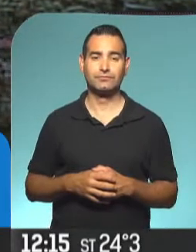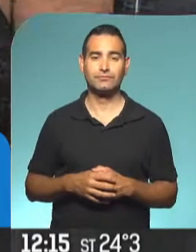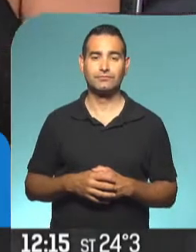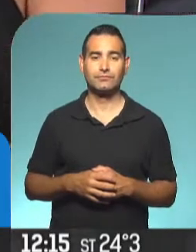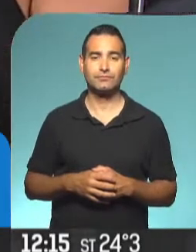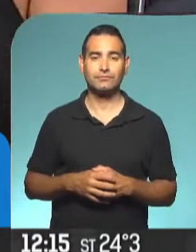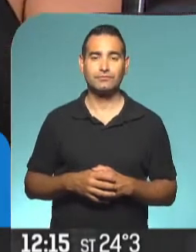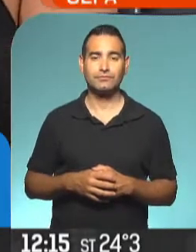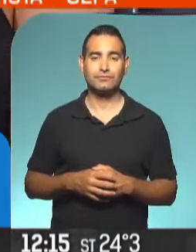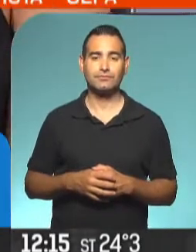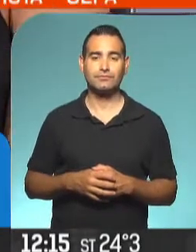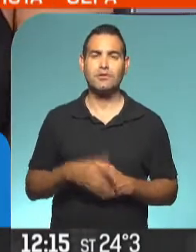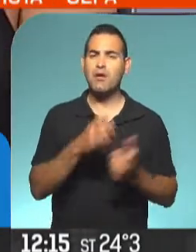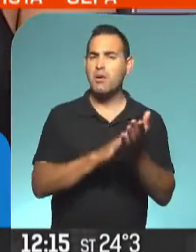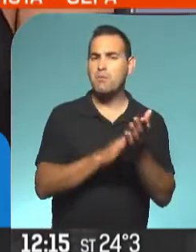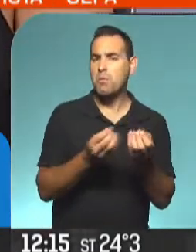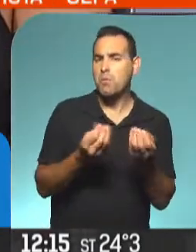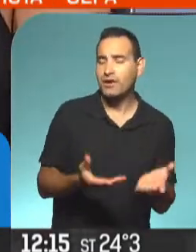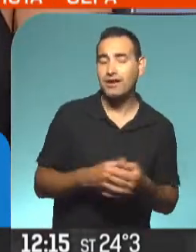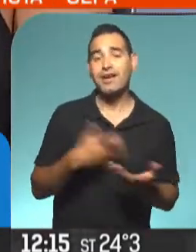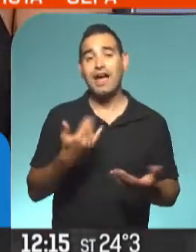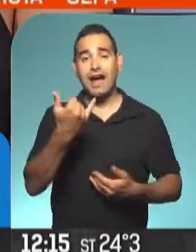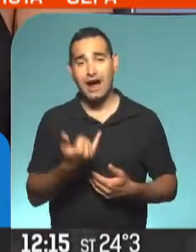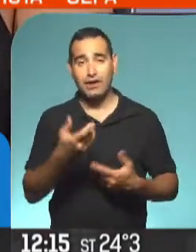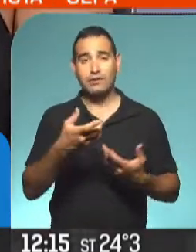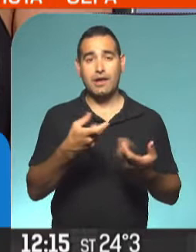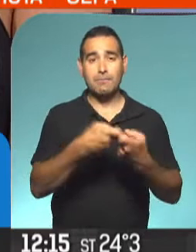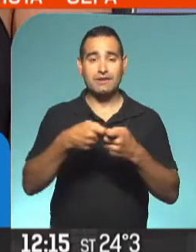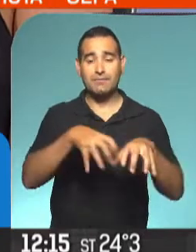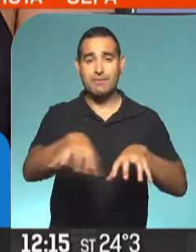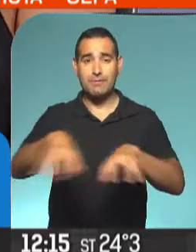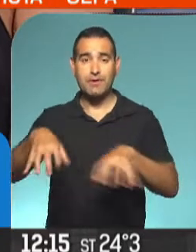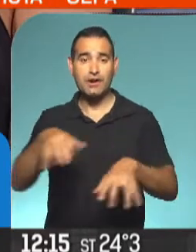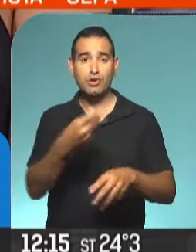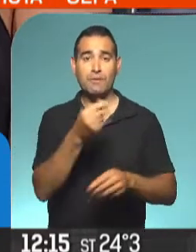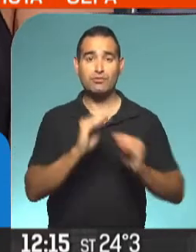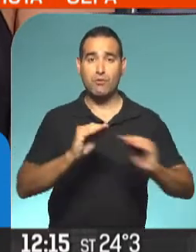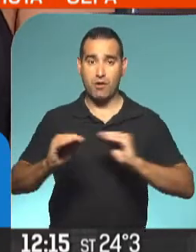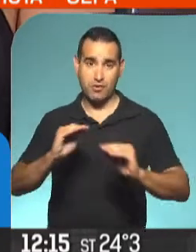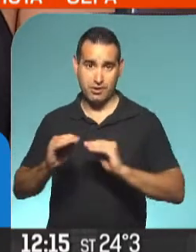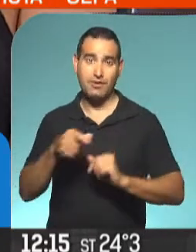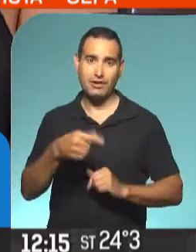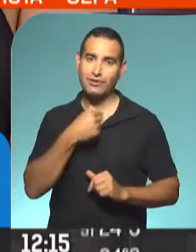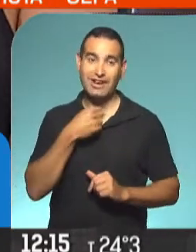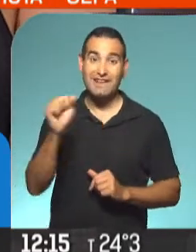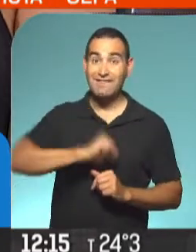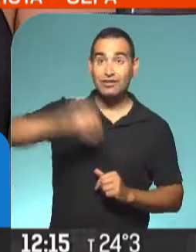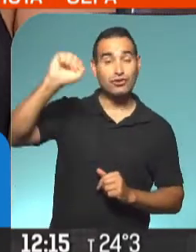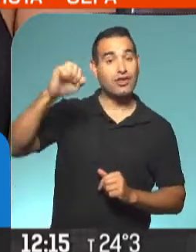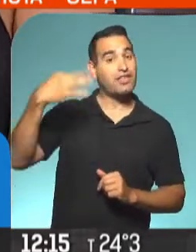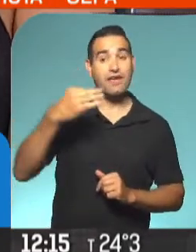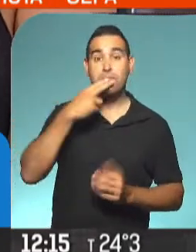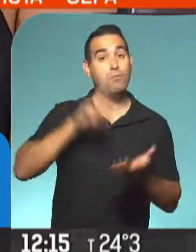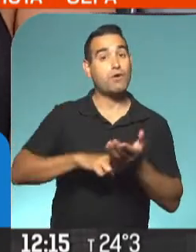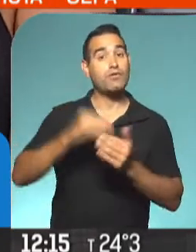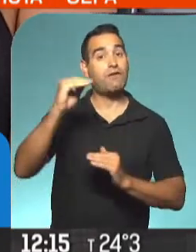No, bueno, a ver, estaban los formadores de precios. Está claro que ellos van con una intención que es, para bajar la inflación tienen que bajar los